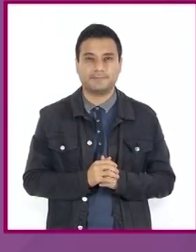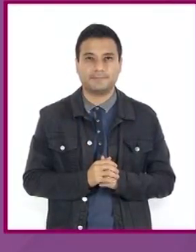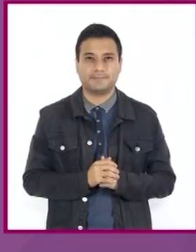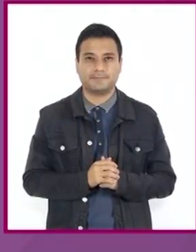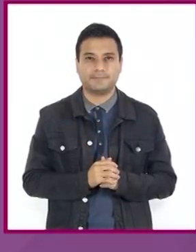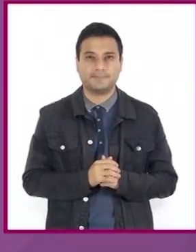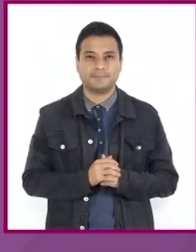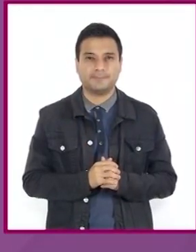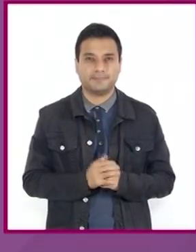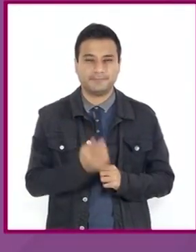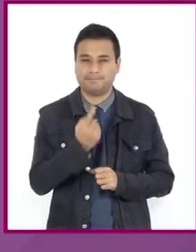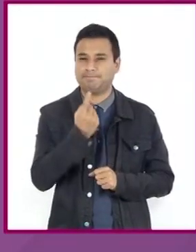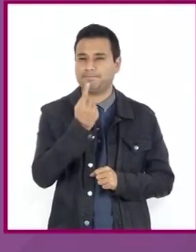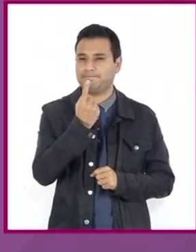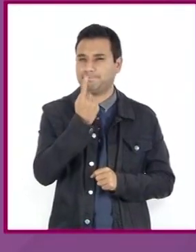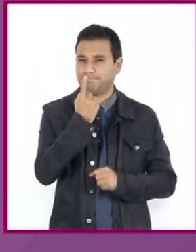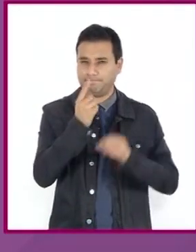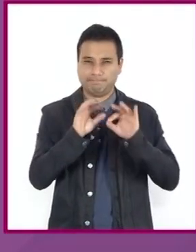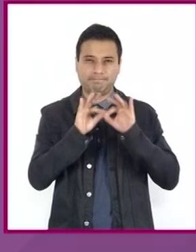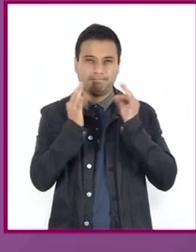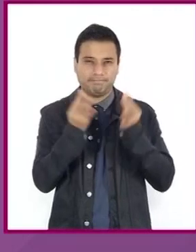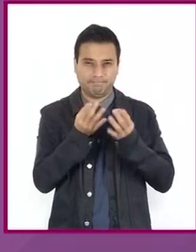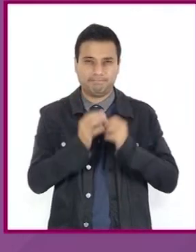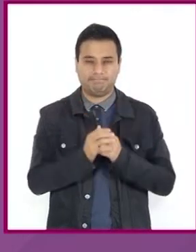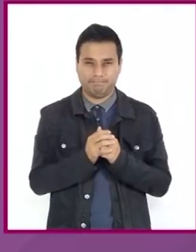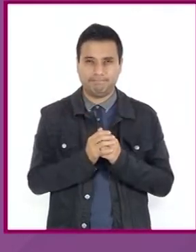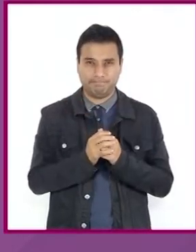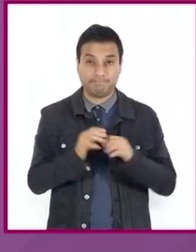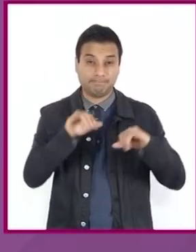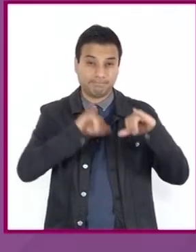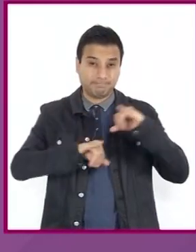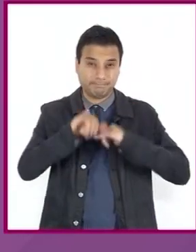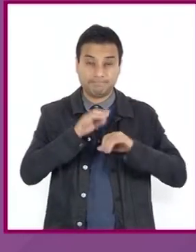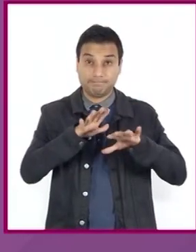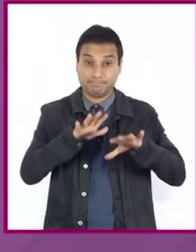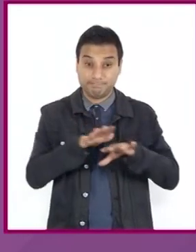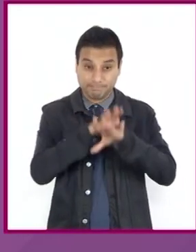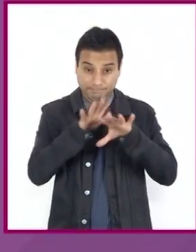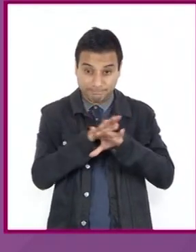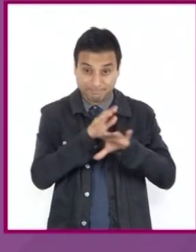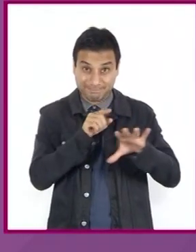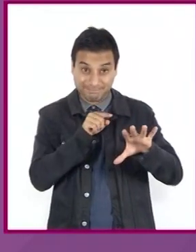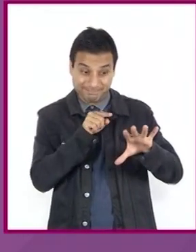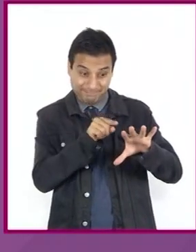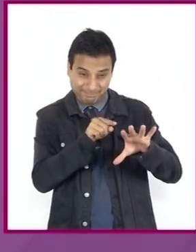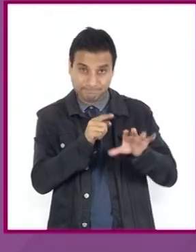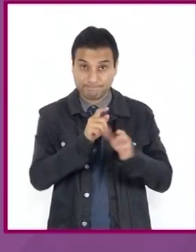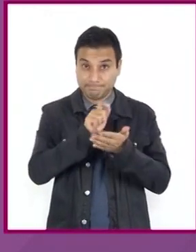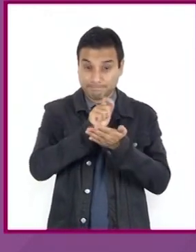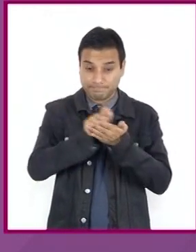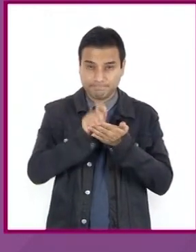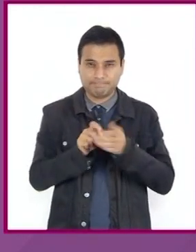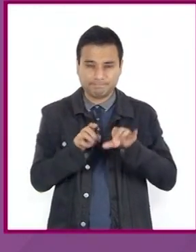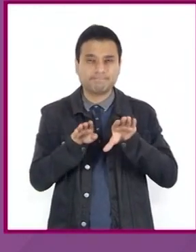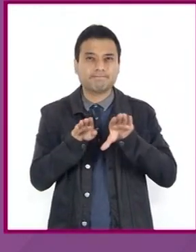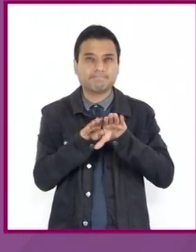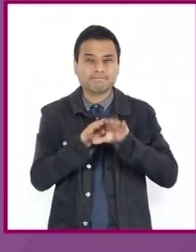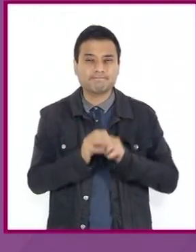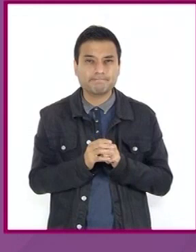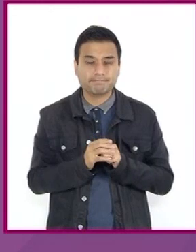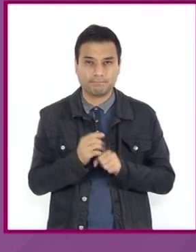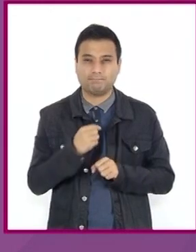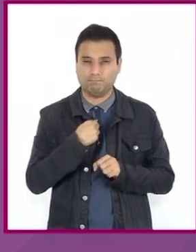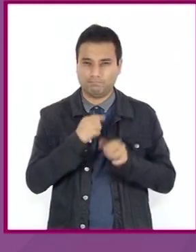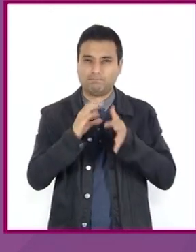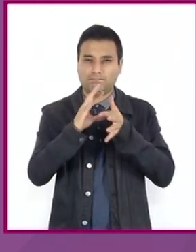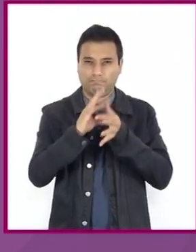Una forma de representar las transformaciones que tienen una o varias sustancias durante una reacción es describiendo lo que